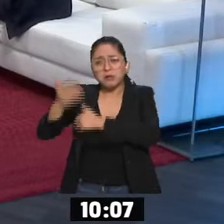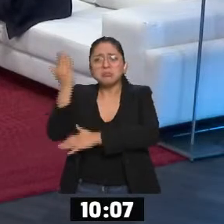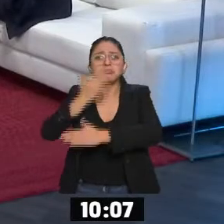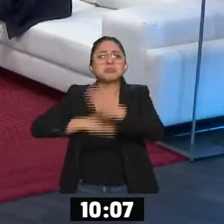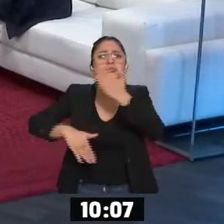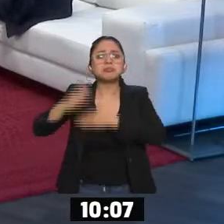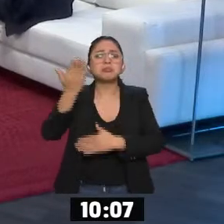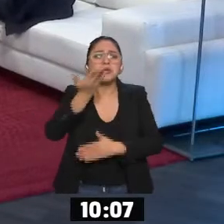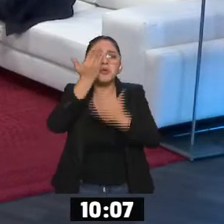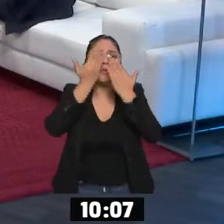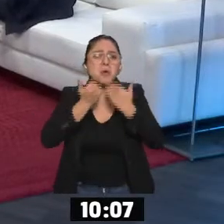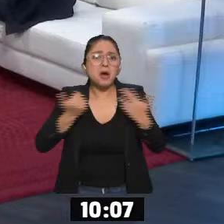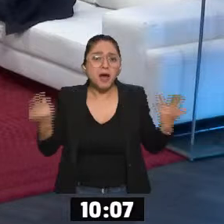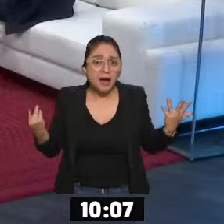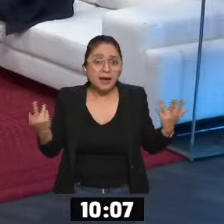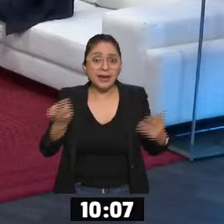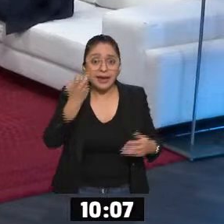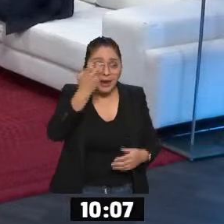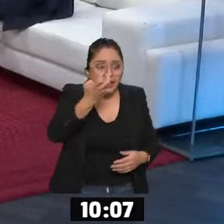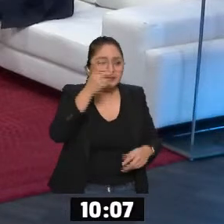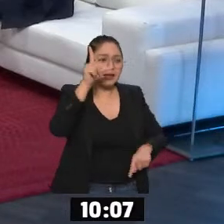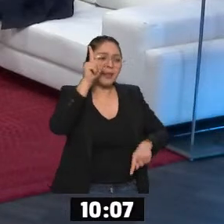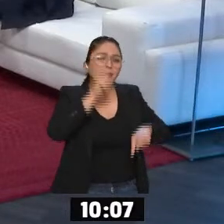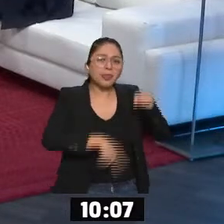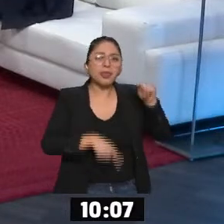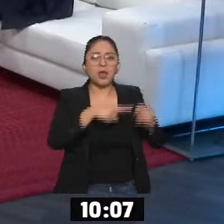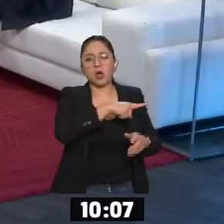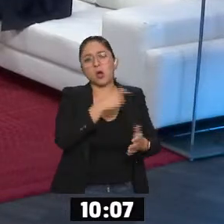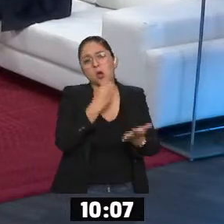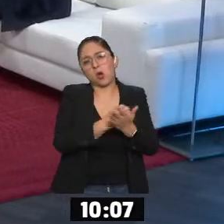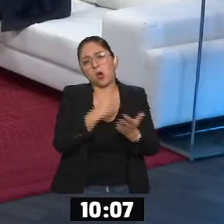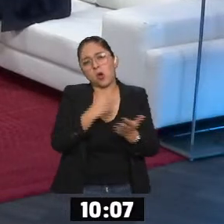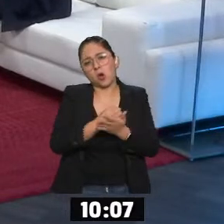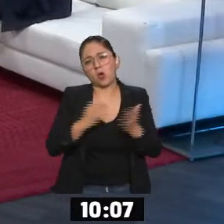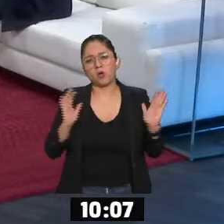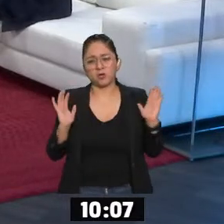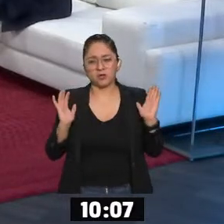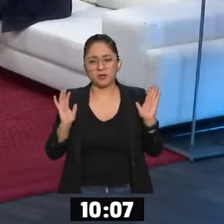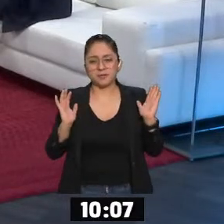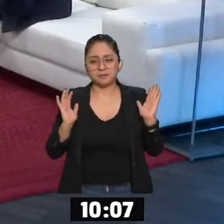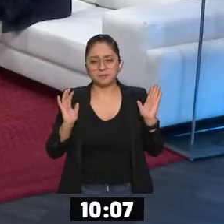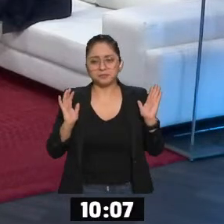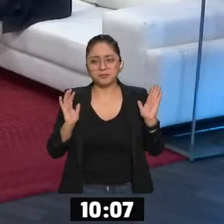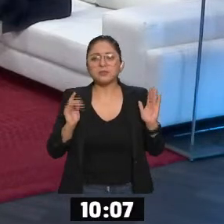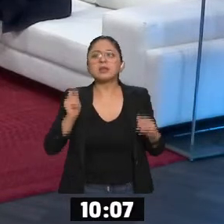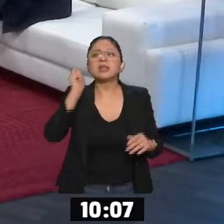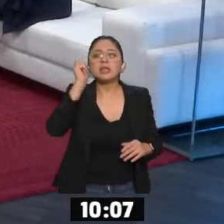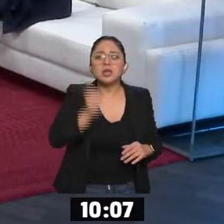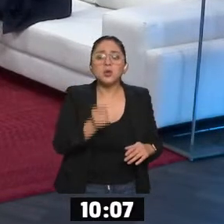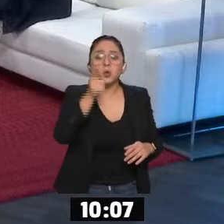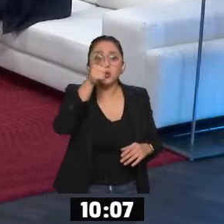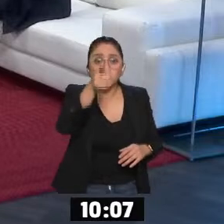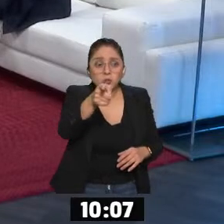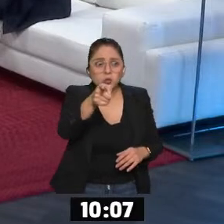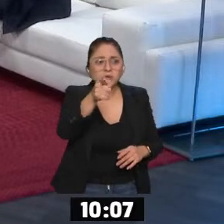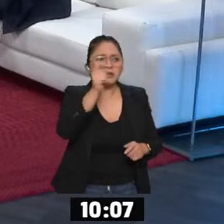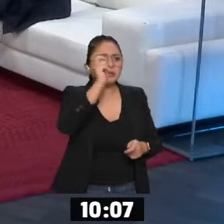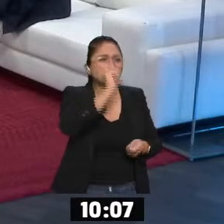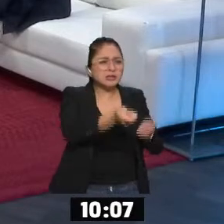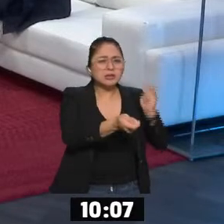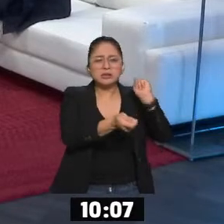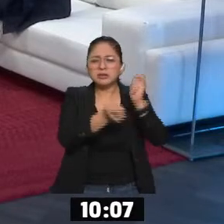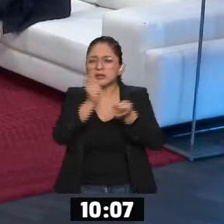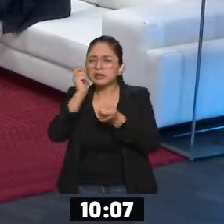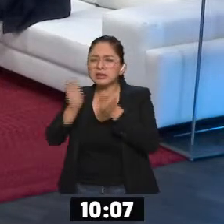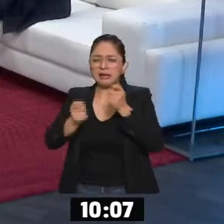gana la plata, se perdió el oro. Exacto. Imagina. A ver, por favor, ya solamente llegar ahí están expuestos a